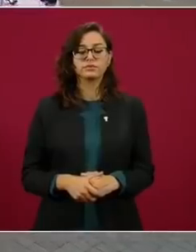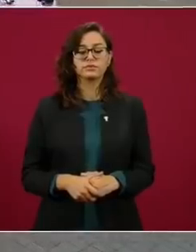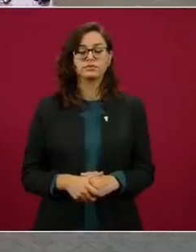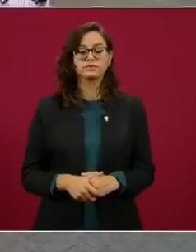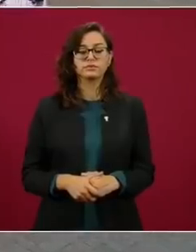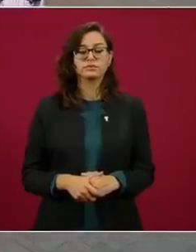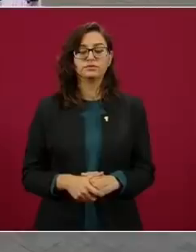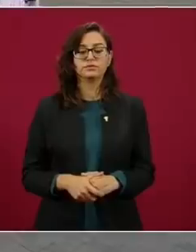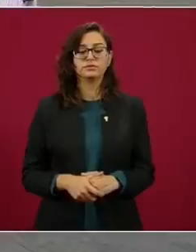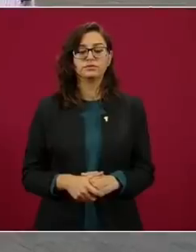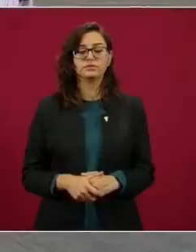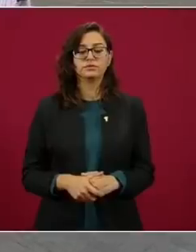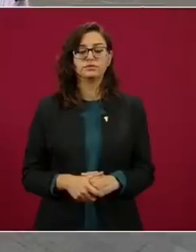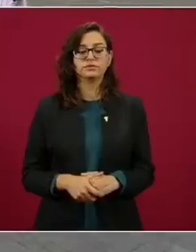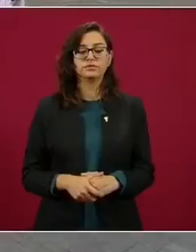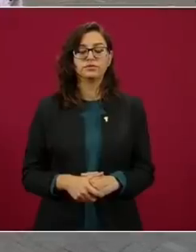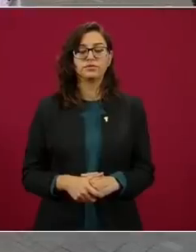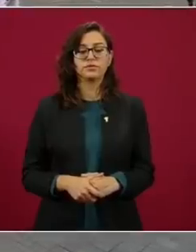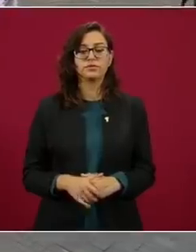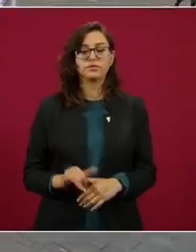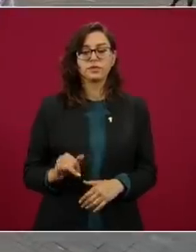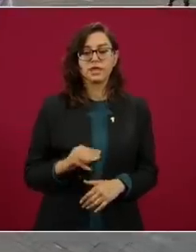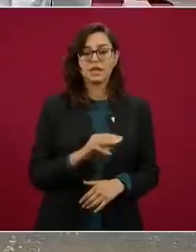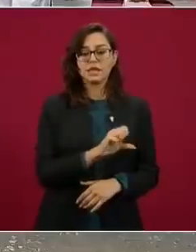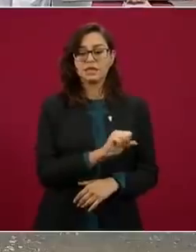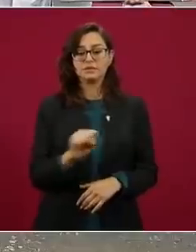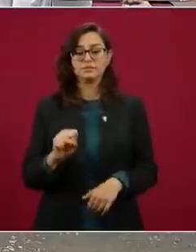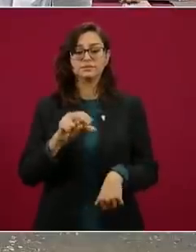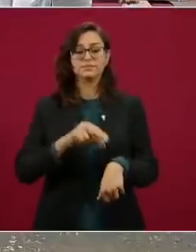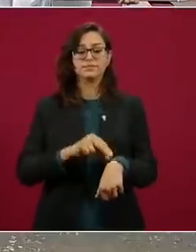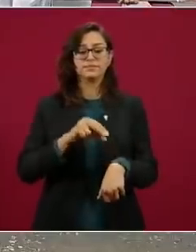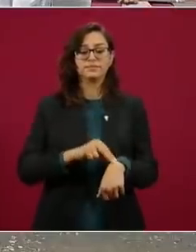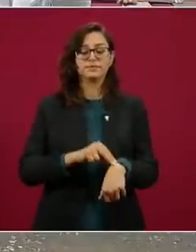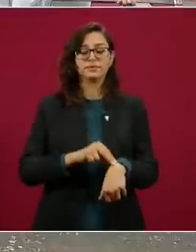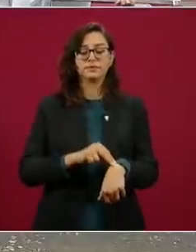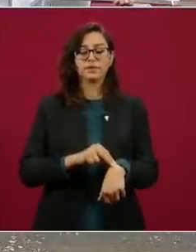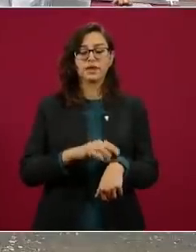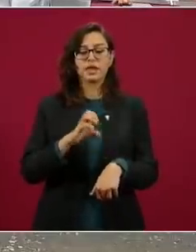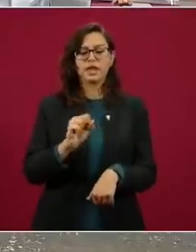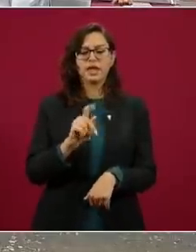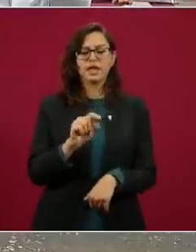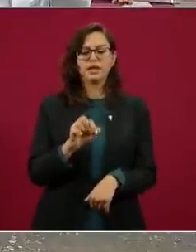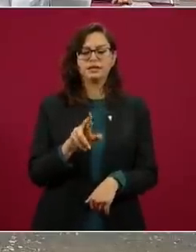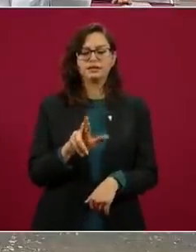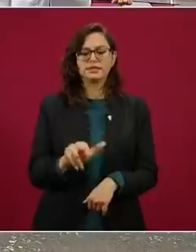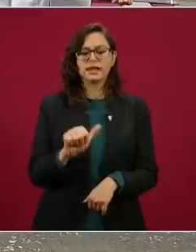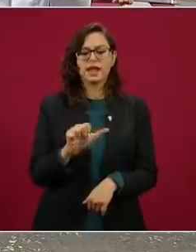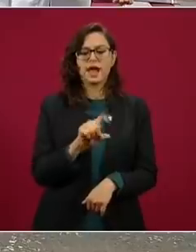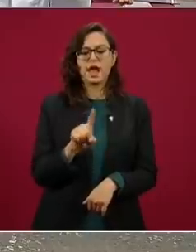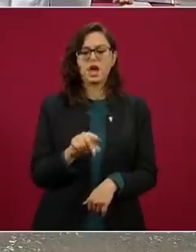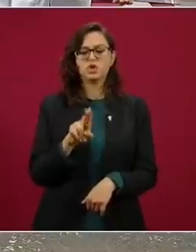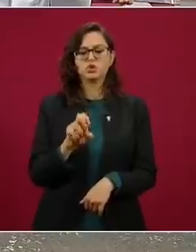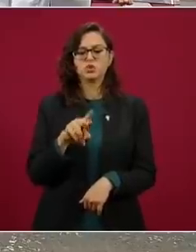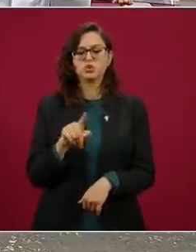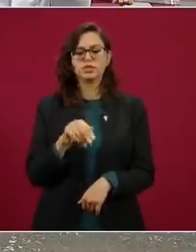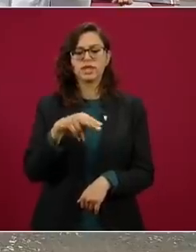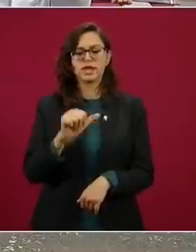del instituto mexicano del seguro social médico éste era su cena fernández hernández